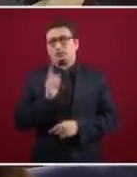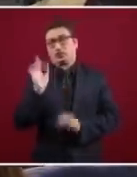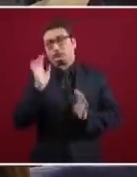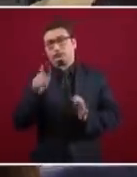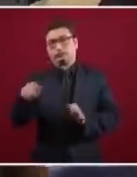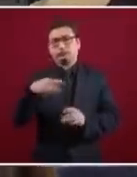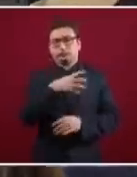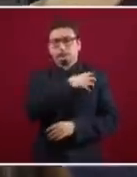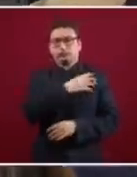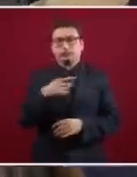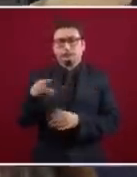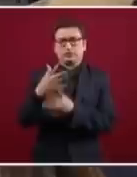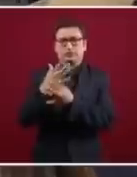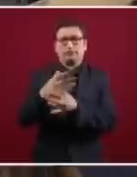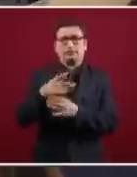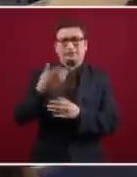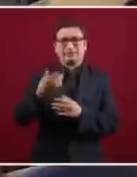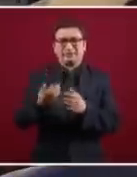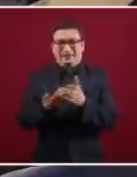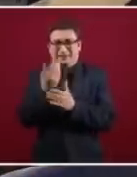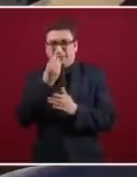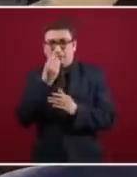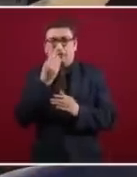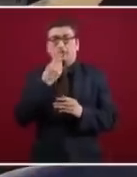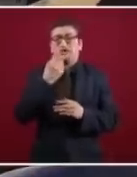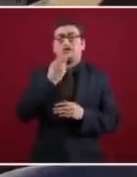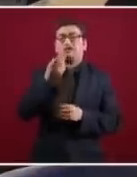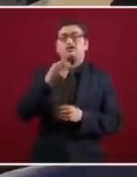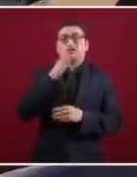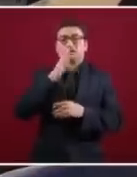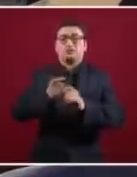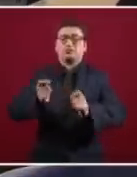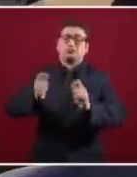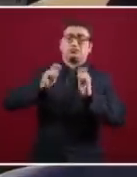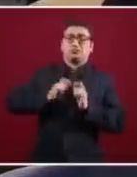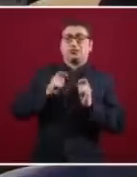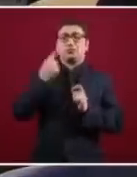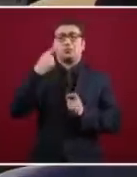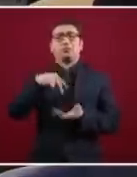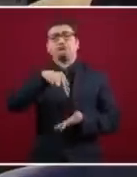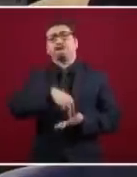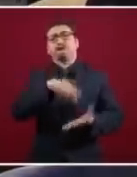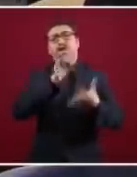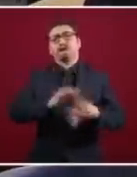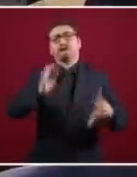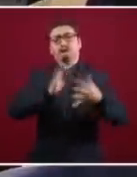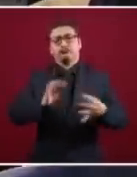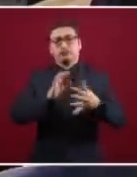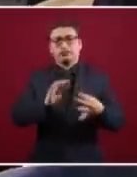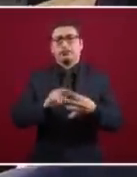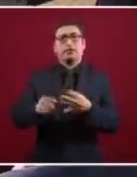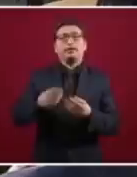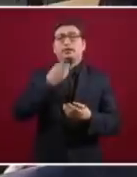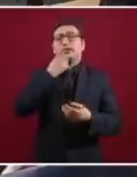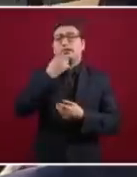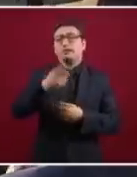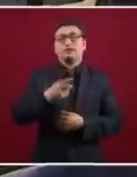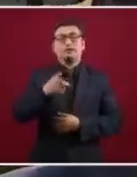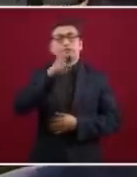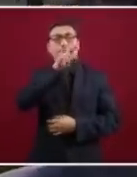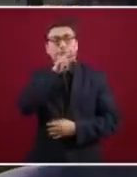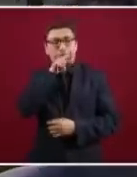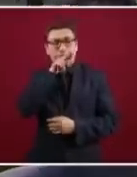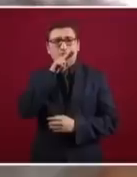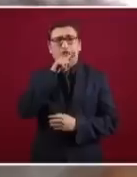él mencionó en este desayuno que él fue elegido para dar este discurso en el que menciona que tiene una preocupación por